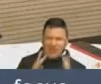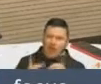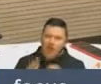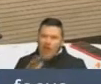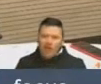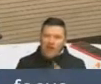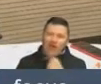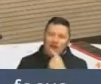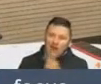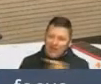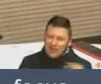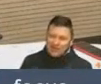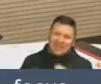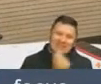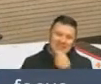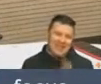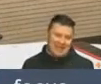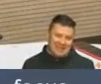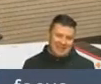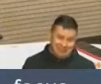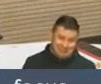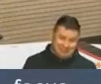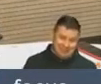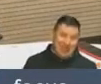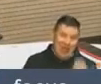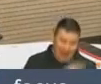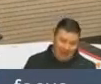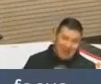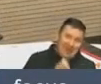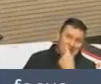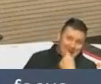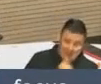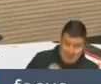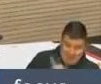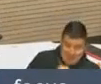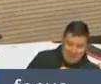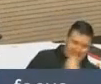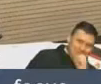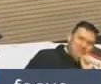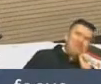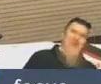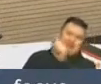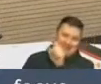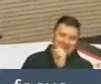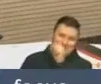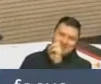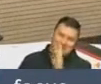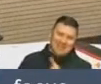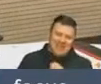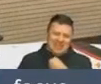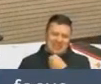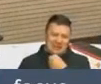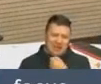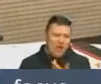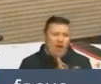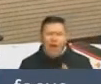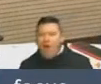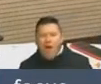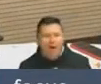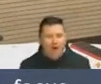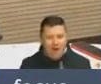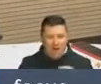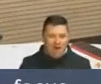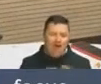meter al COVID-19. Entonces, yo voy a devolver esa pregunta para que William aquí nos narre